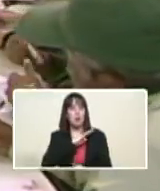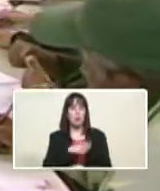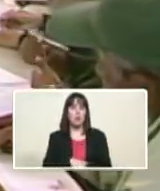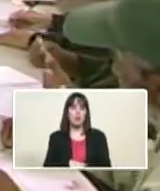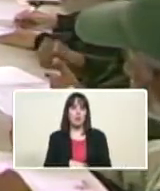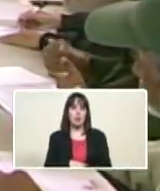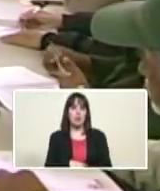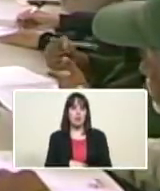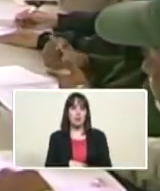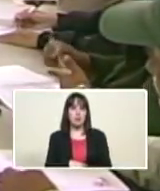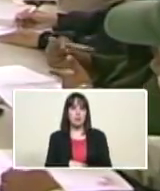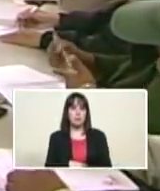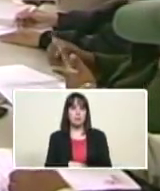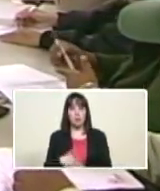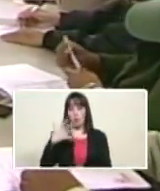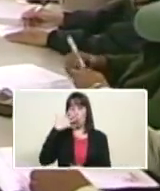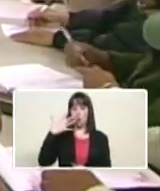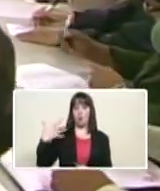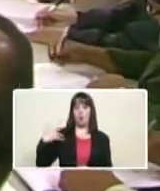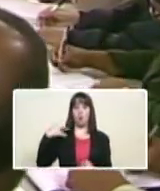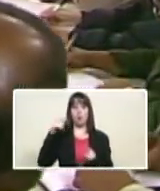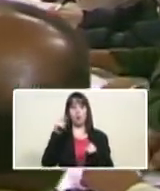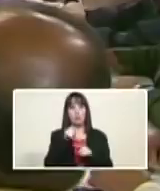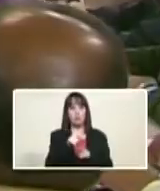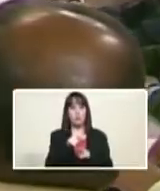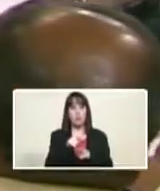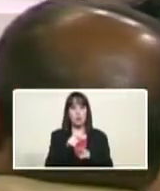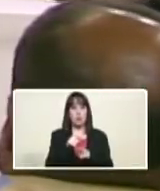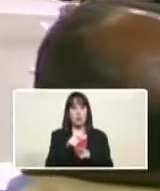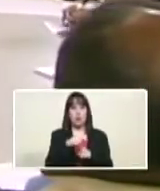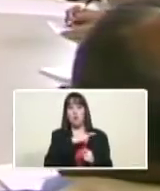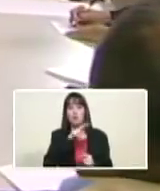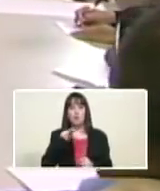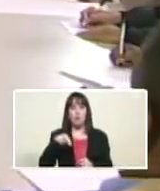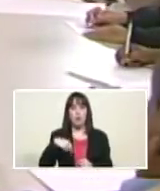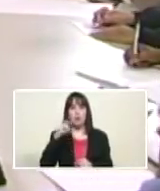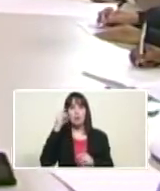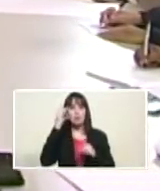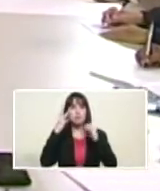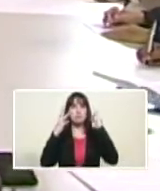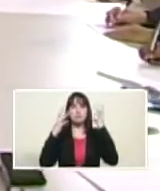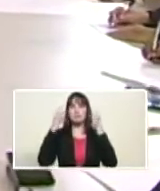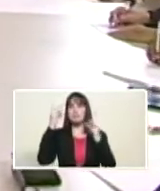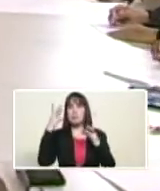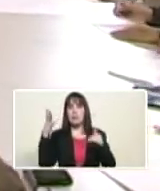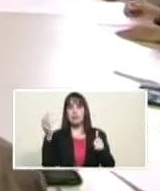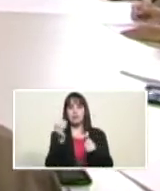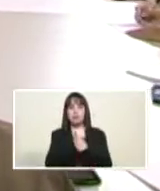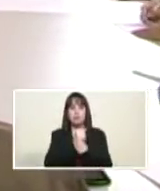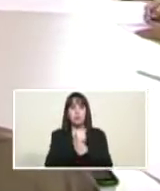Nuestra. Qué orgullo, ¿verdad? Es nuestra creación. Apenas hace unos meses la creamos.